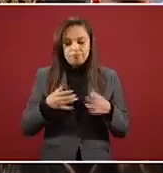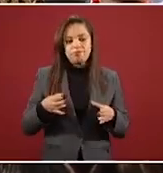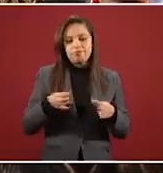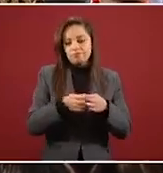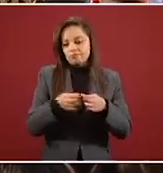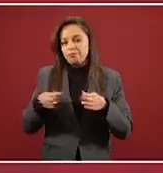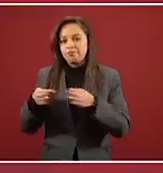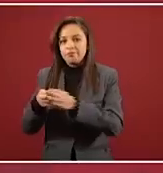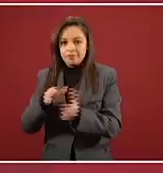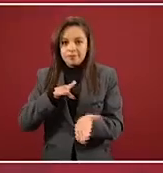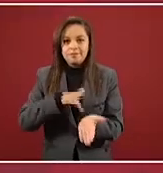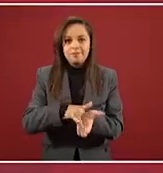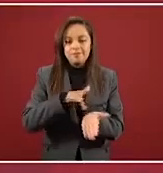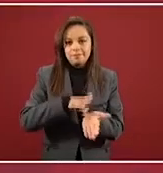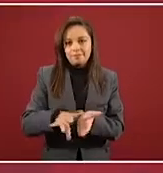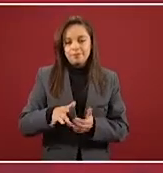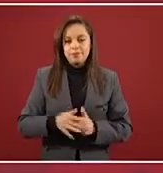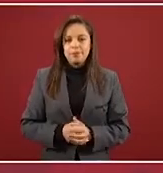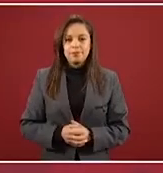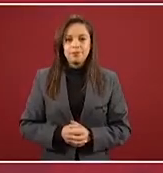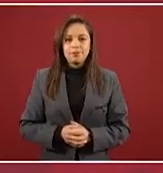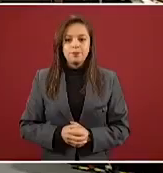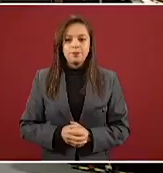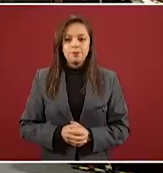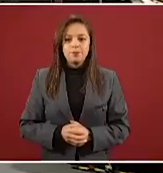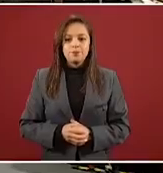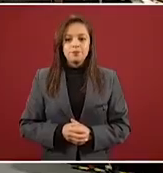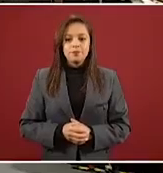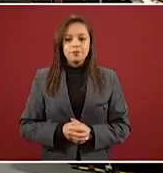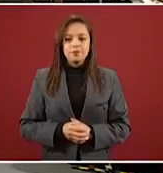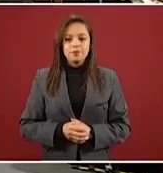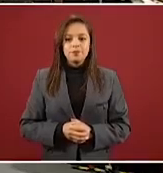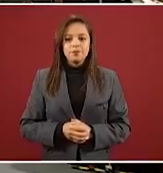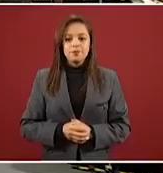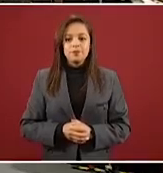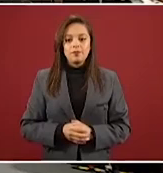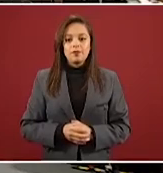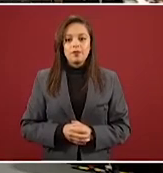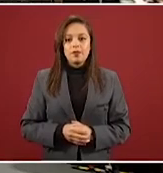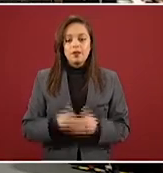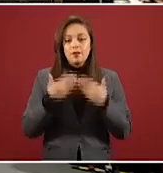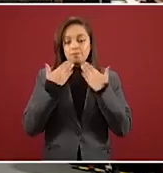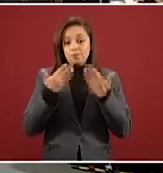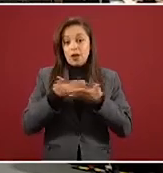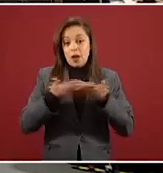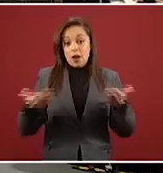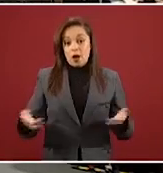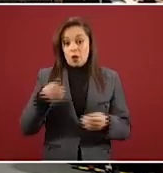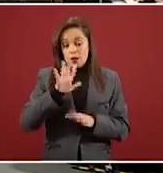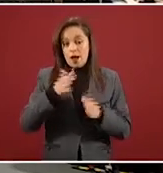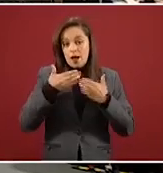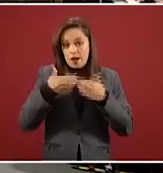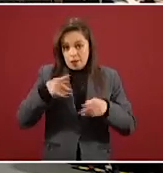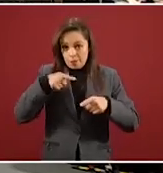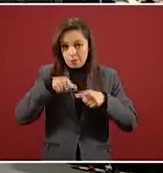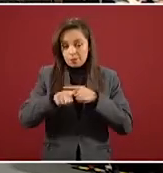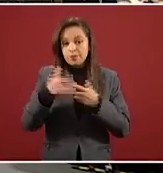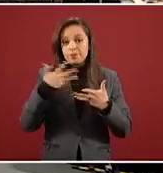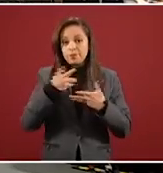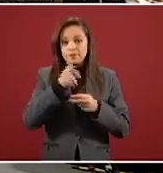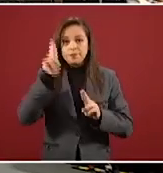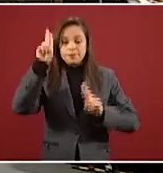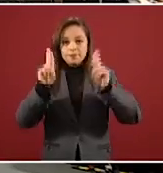Ahí queda eso. Muy bien, abrimos, quedamos que izquierda. Vamos por, a ver si es